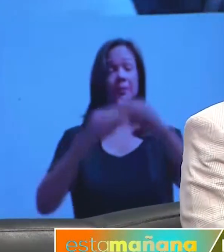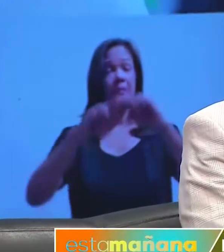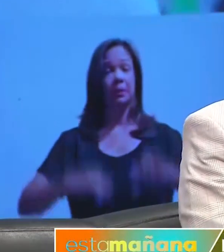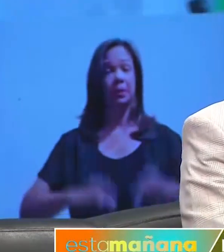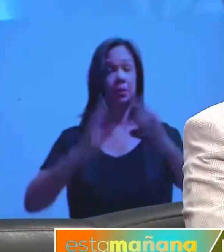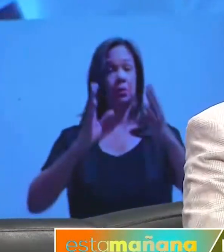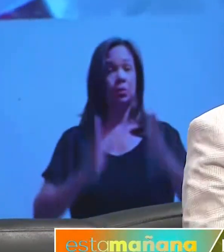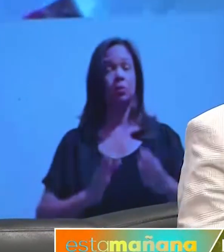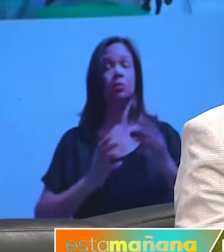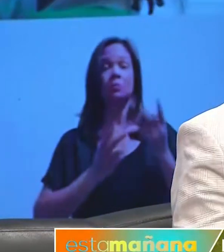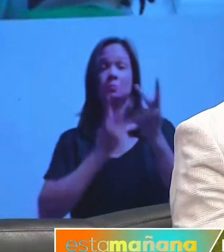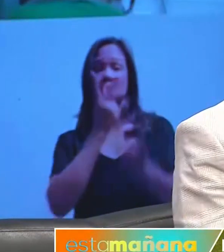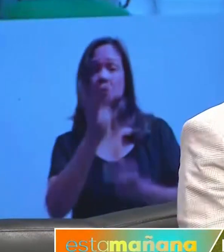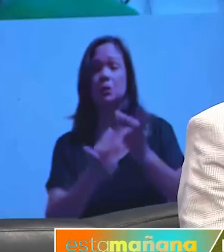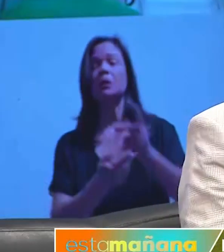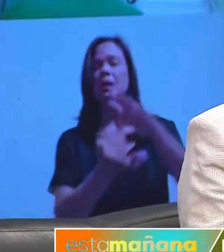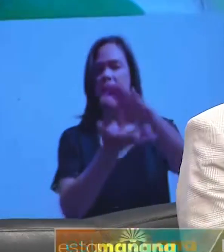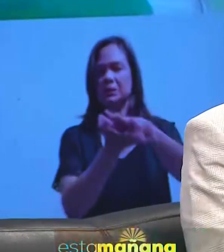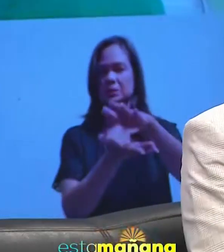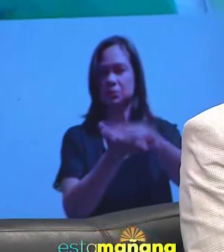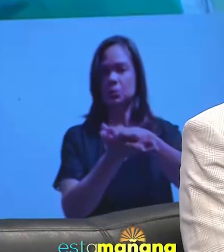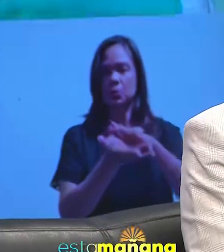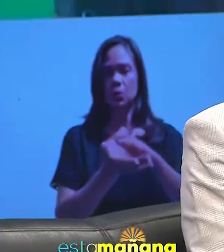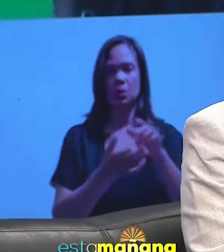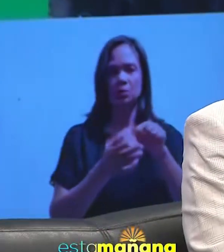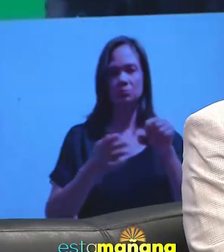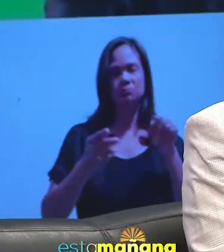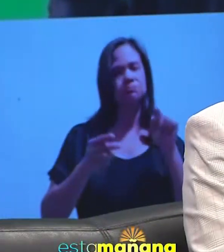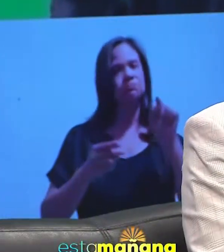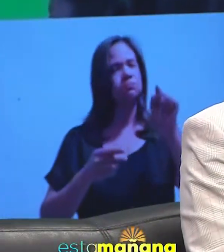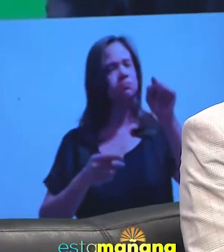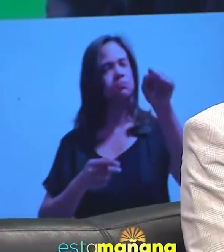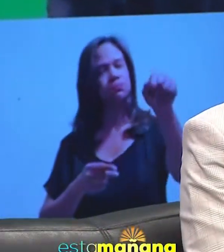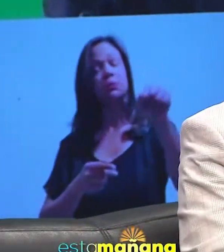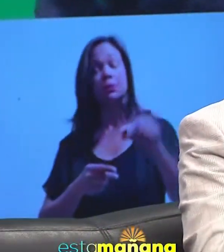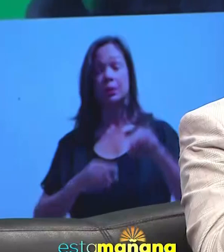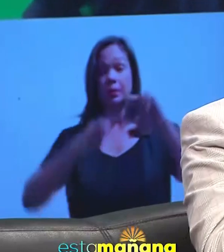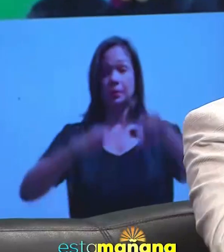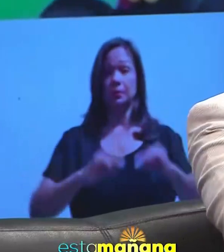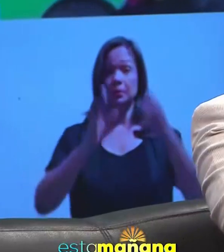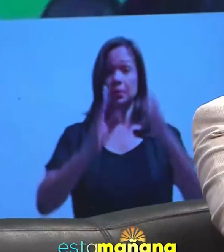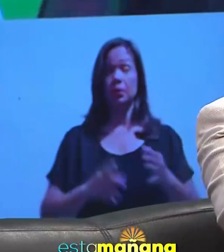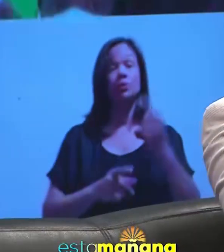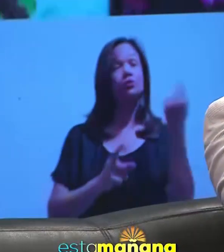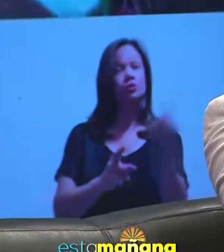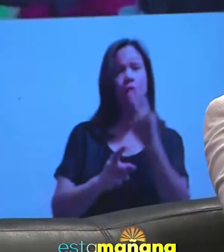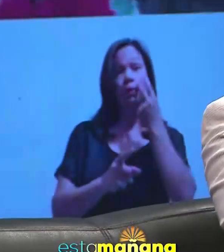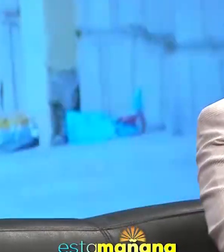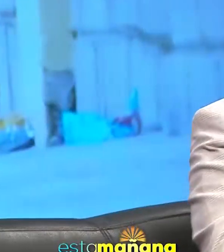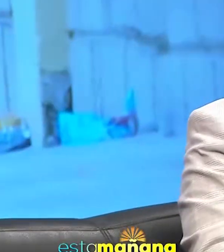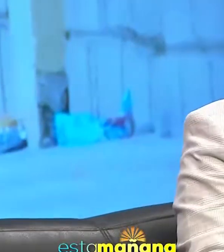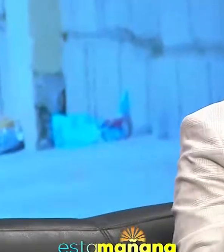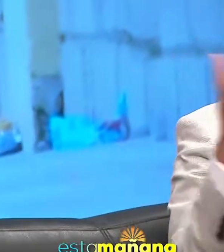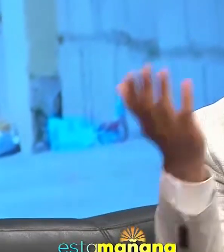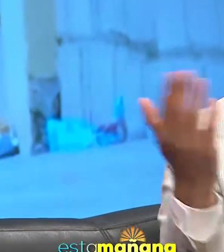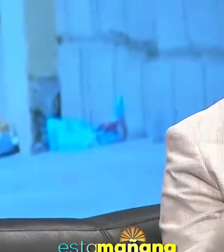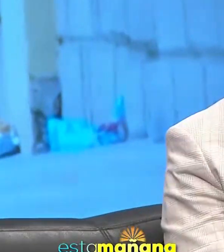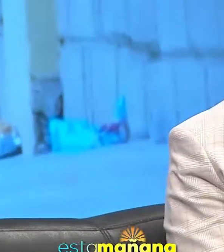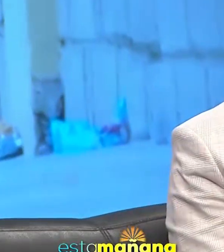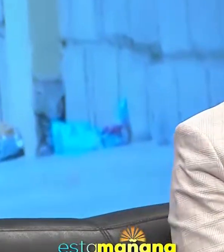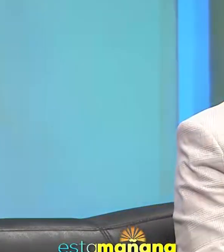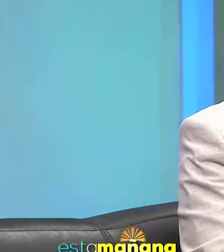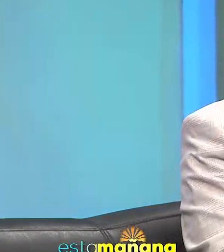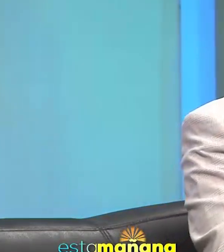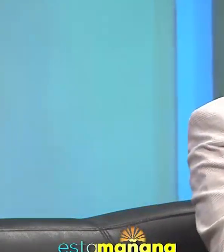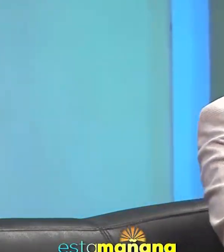algo tan difícil que le están preguntando, simplemente tienen que concentrarse en la problemática que le están presentando, en el estudio